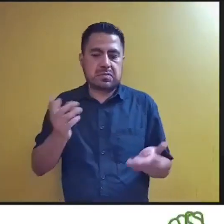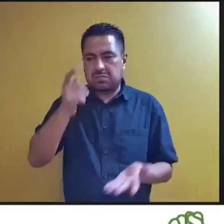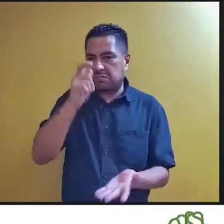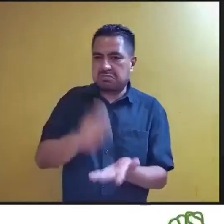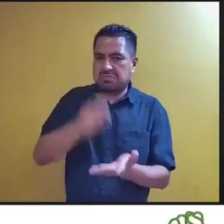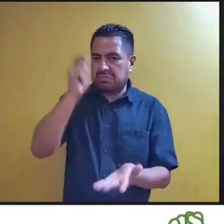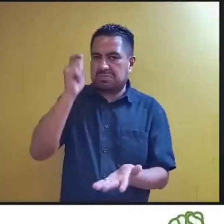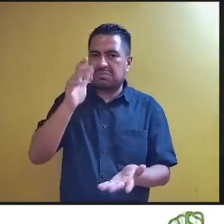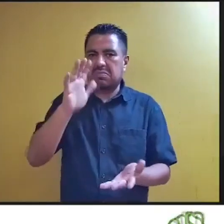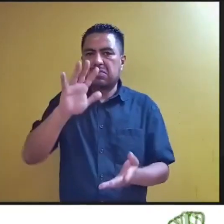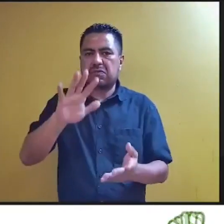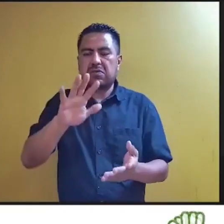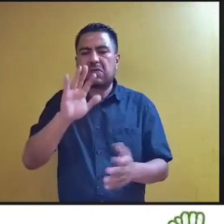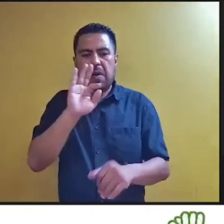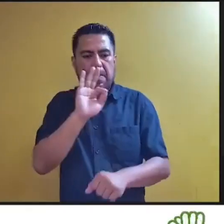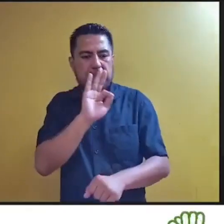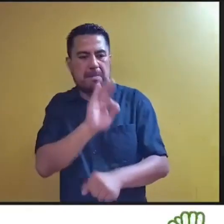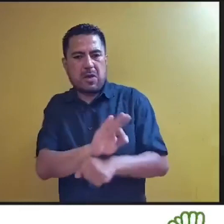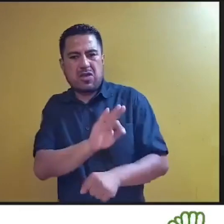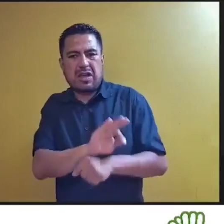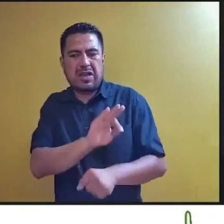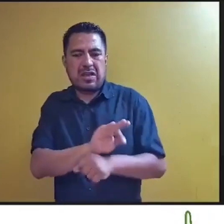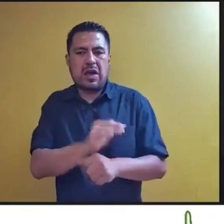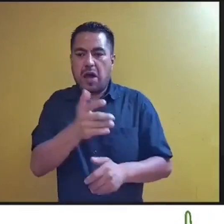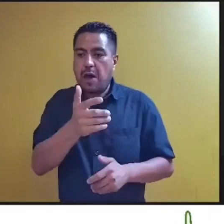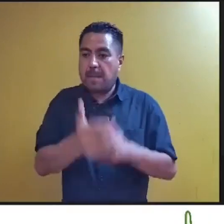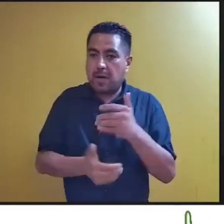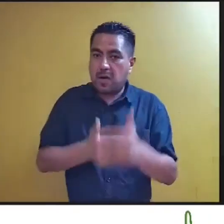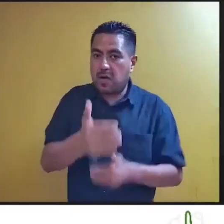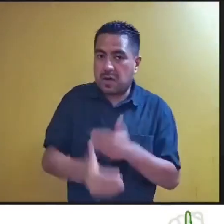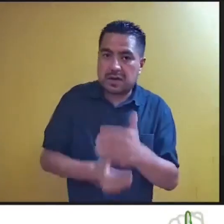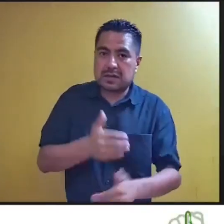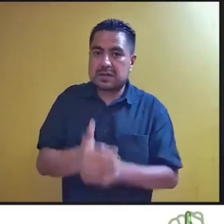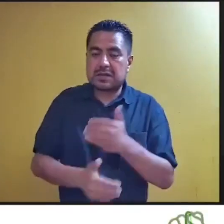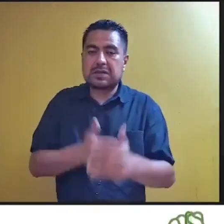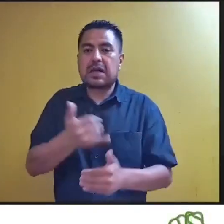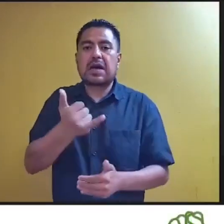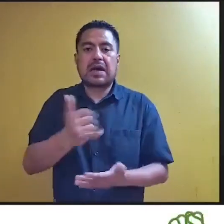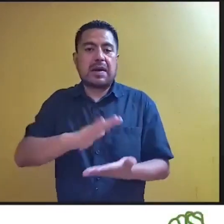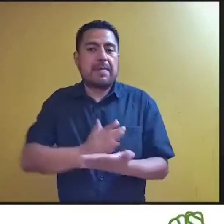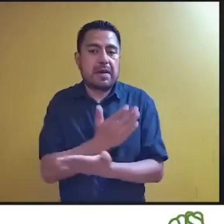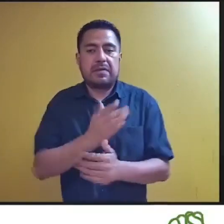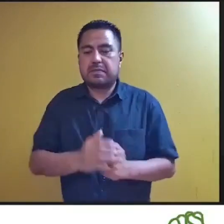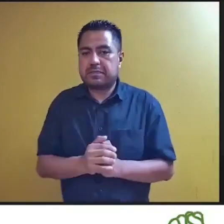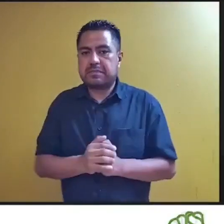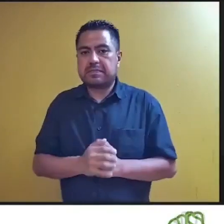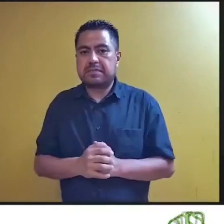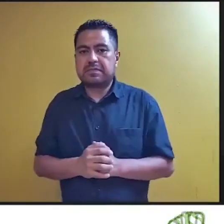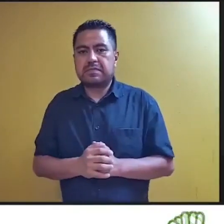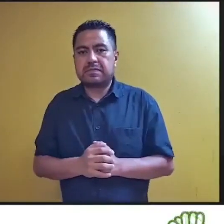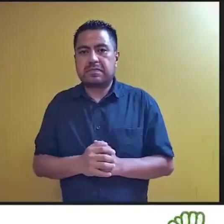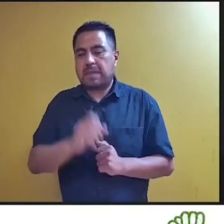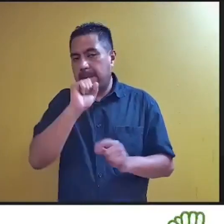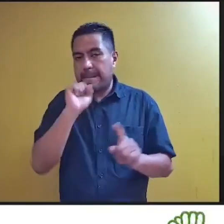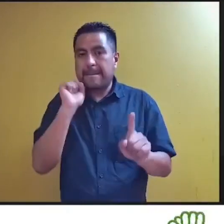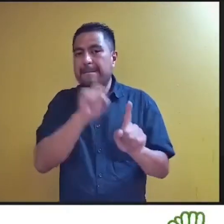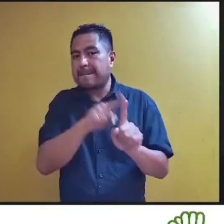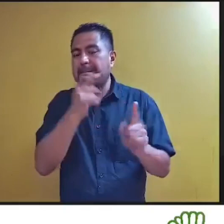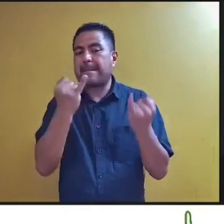sentencia completamente protectora, progresista y bueno, pues parte